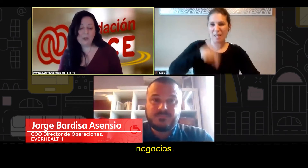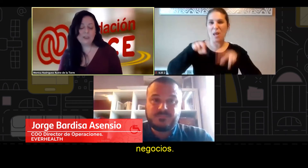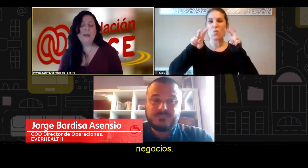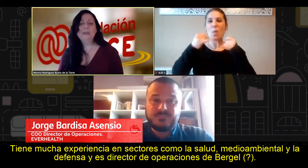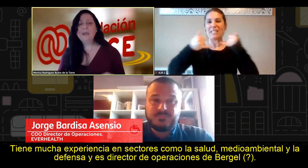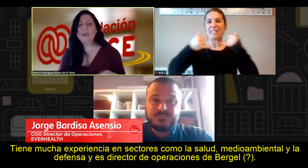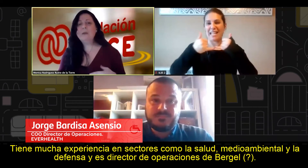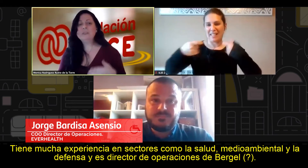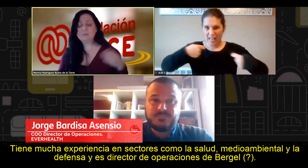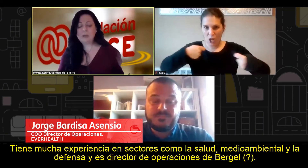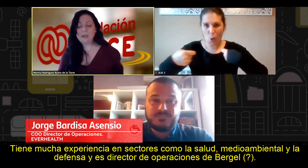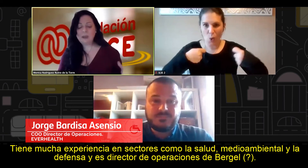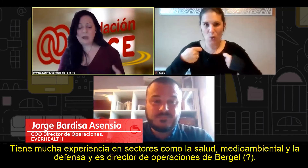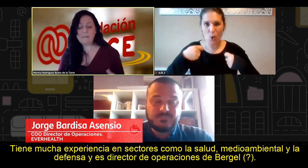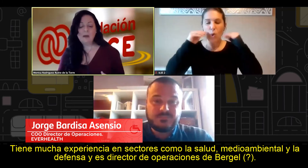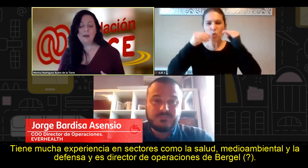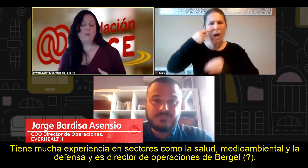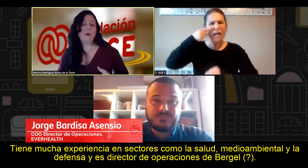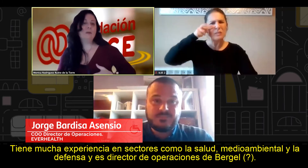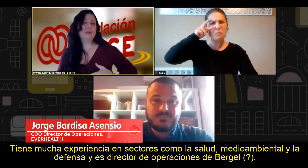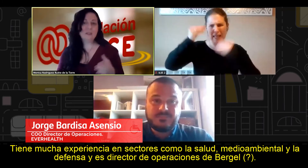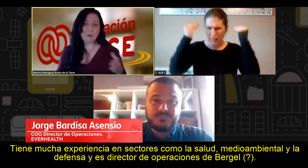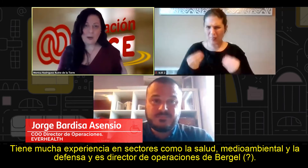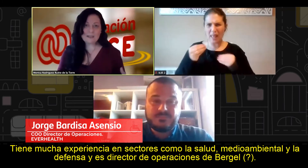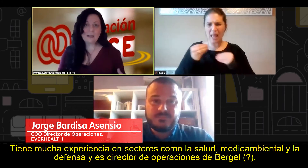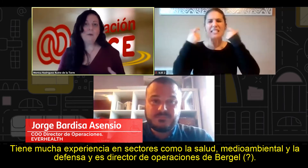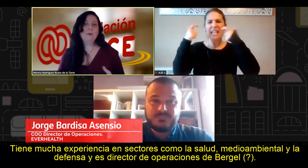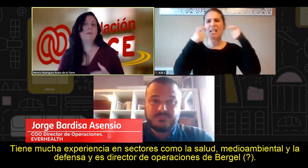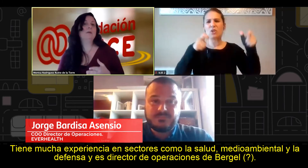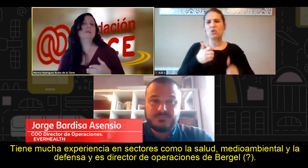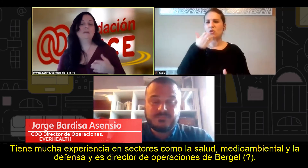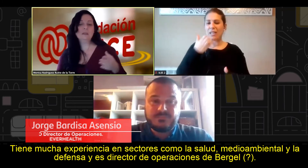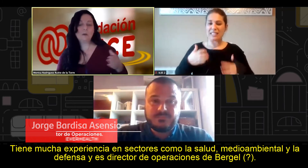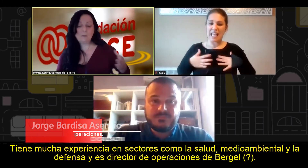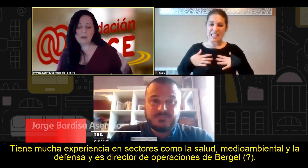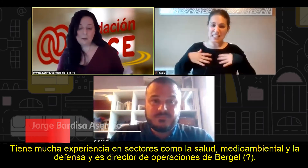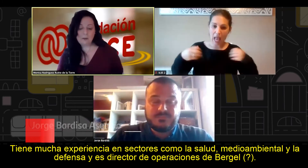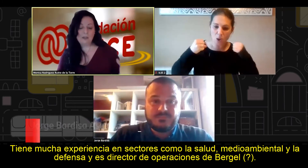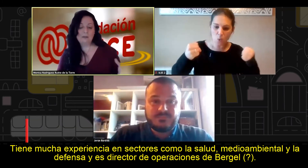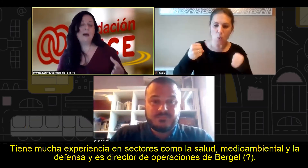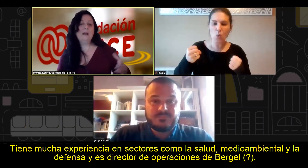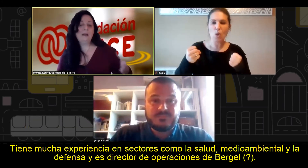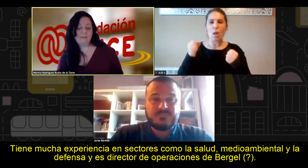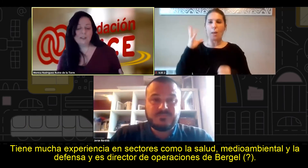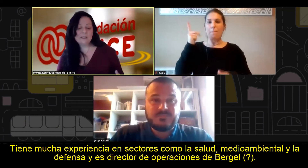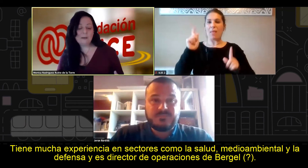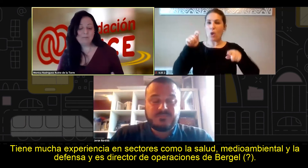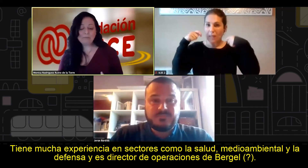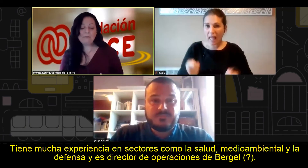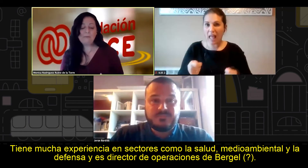negocios. Tiene mucha experiencia en cuanto a sectores como la salud, en cuanto a sectores como la medioambiental y la